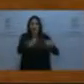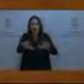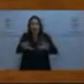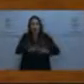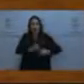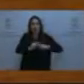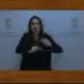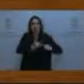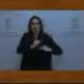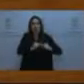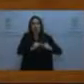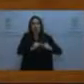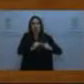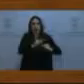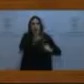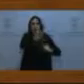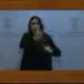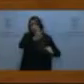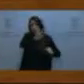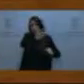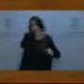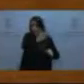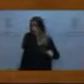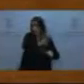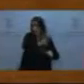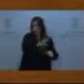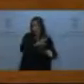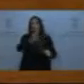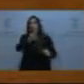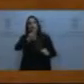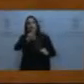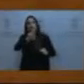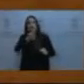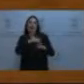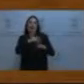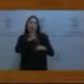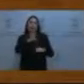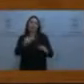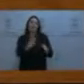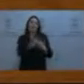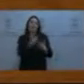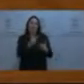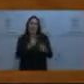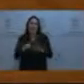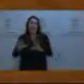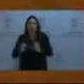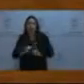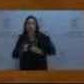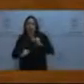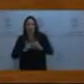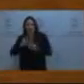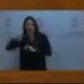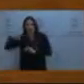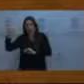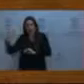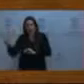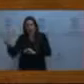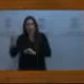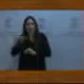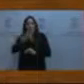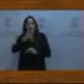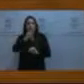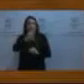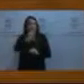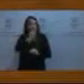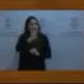o familia extensa, 21 en 2015, 12 en 2016, en acogimiento en familia ajena, 4 en